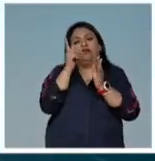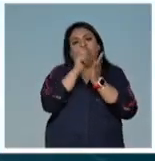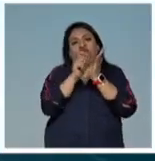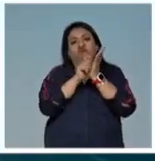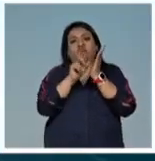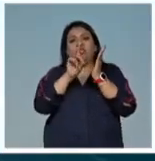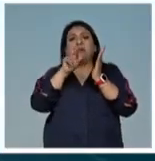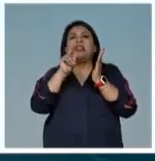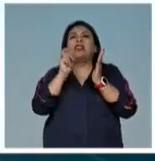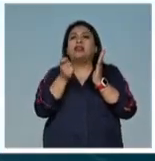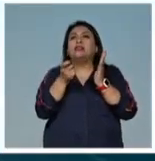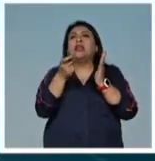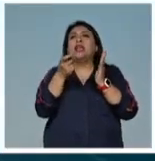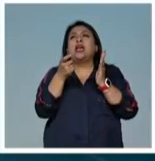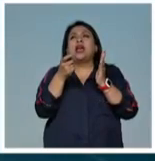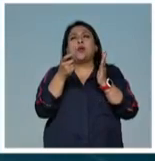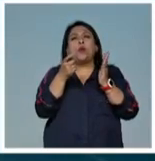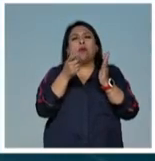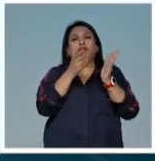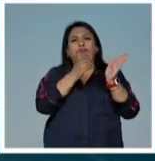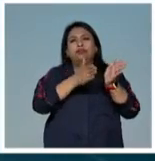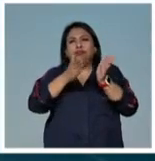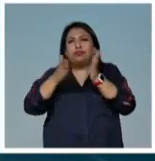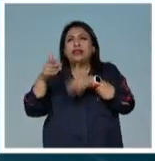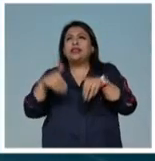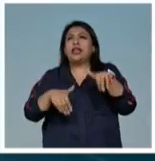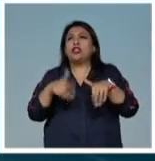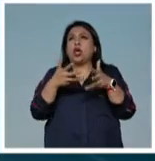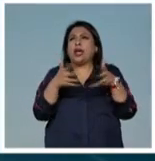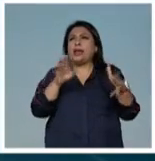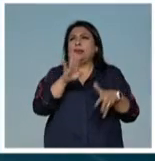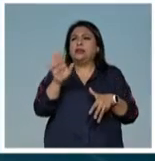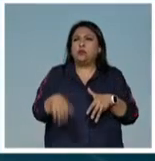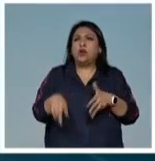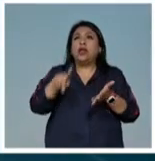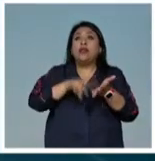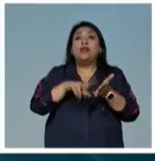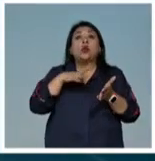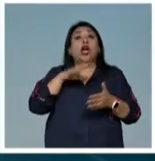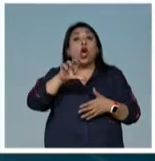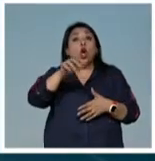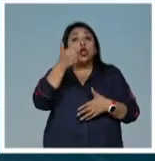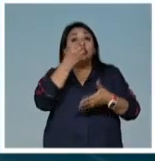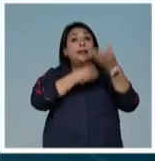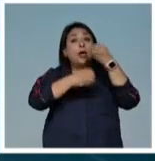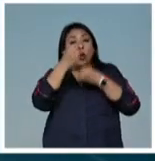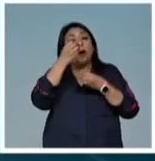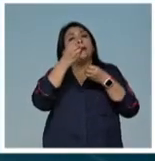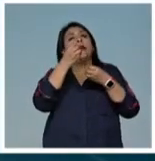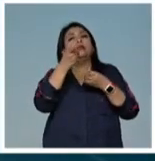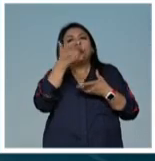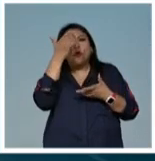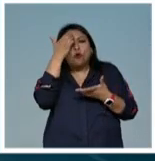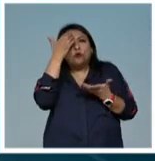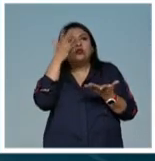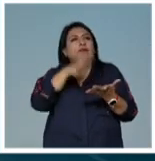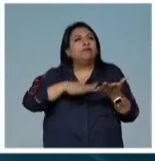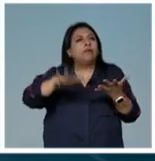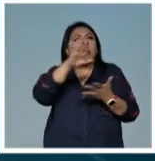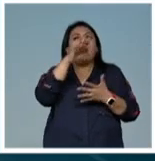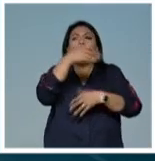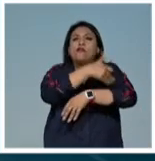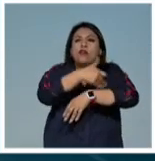dramática la monumental saga teatral Los Grandes Muertos, conformada por 11 obras que nos llevan a conocer el universo